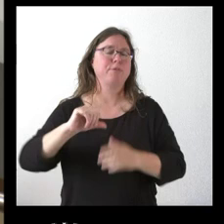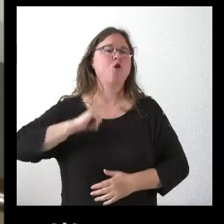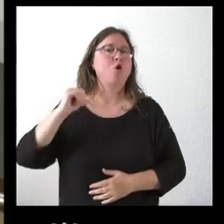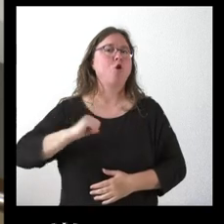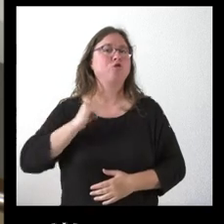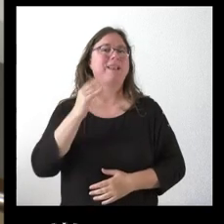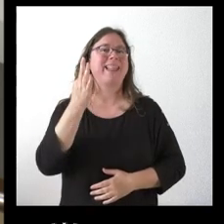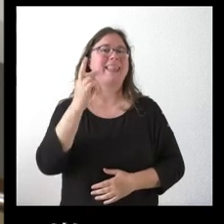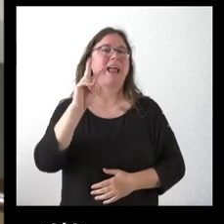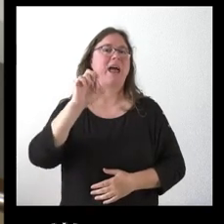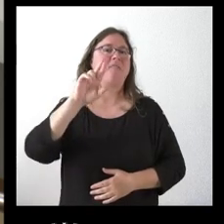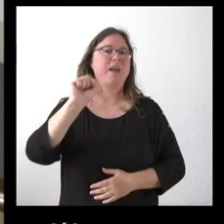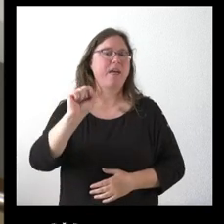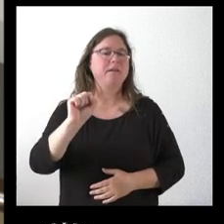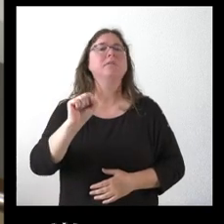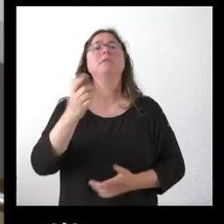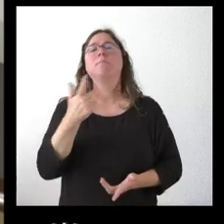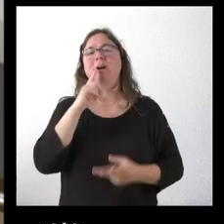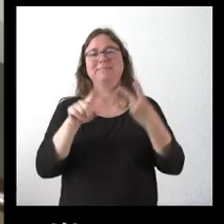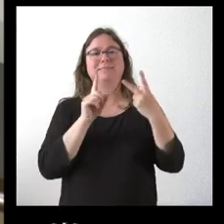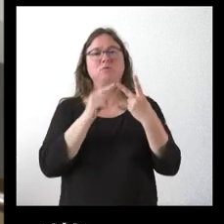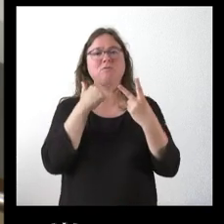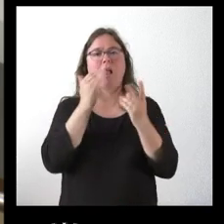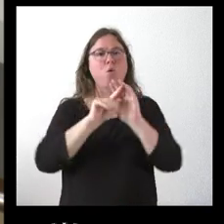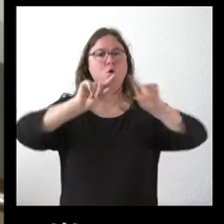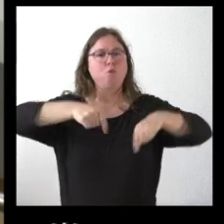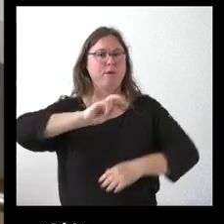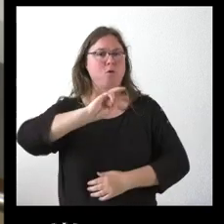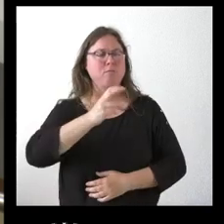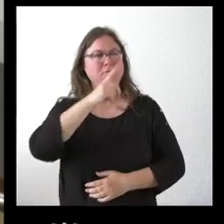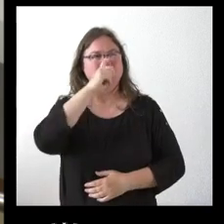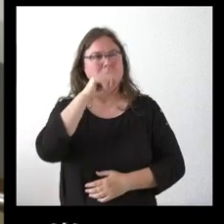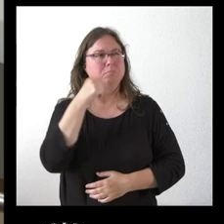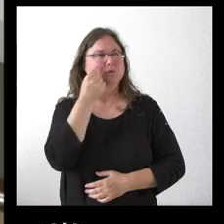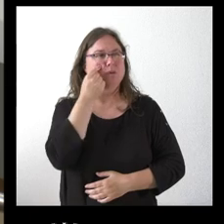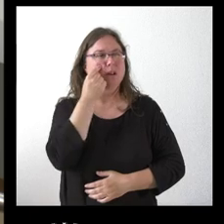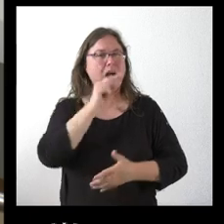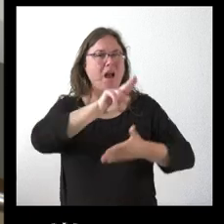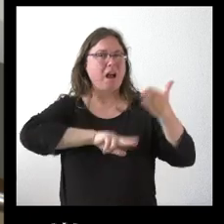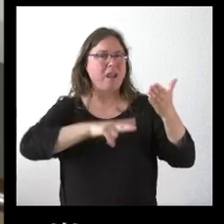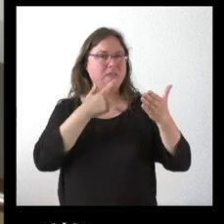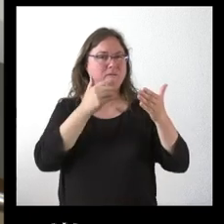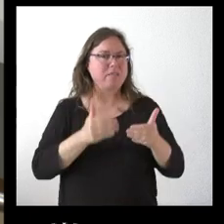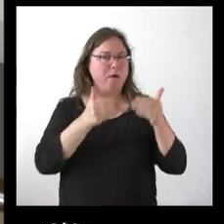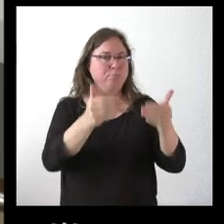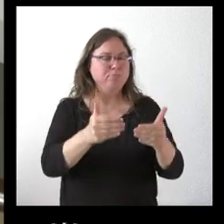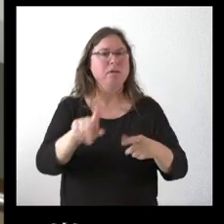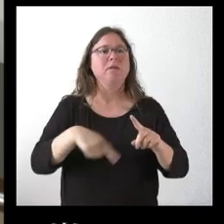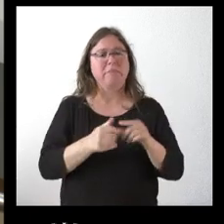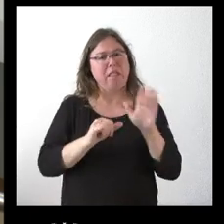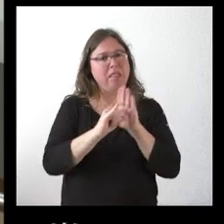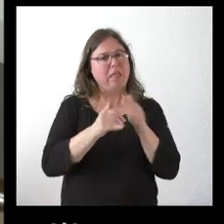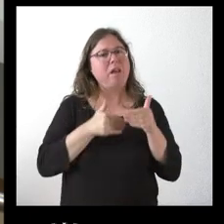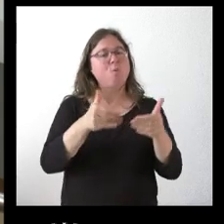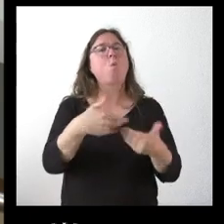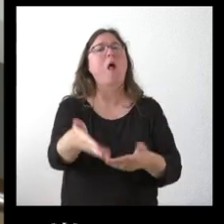Talavera. Y, en segundo lugar, si hay algún otro convenio, quiero recordar que el de Galicia estaba pendiente de renovación, que esté próximo a renovar y cuál